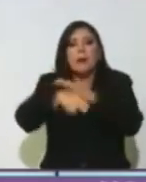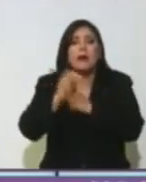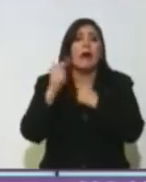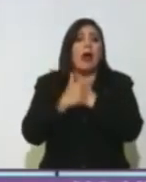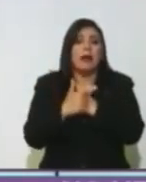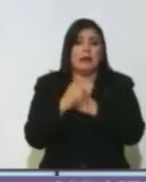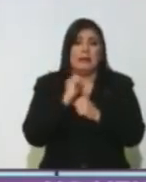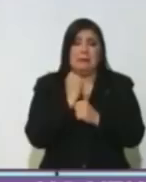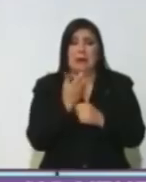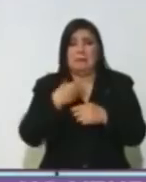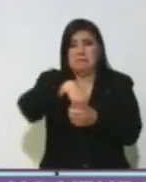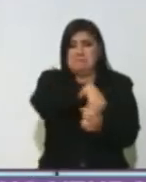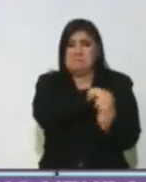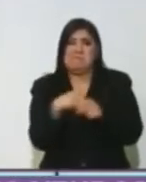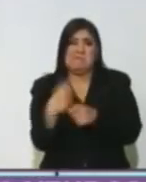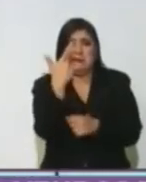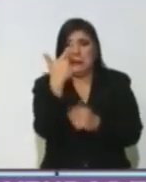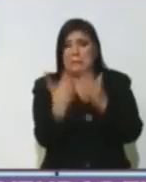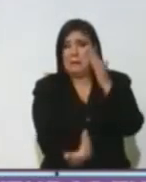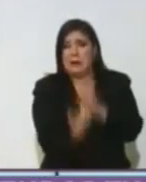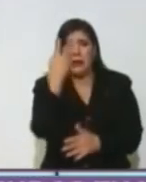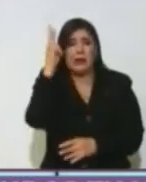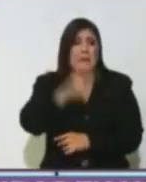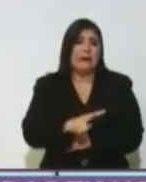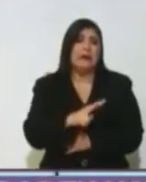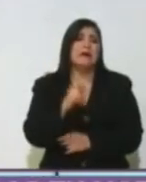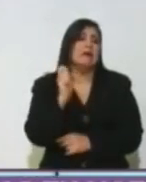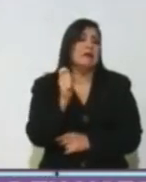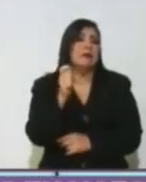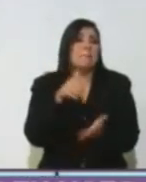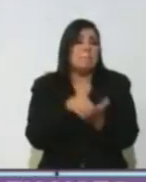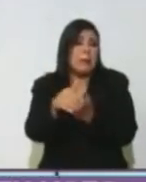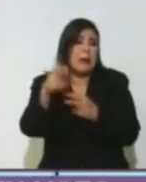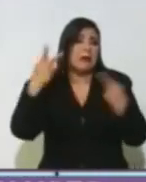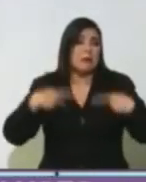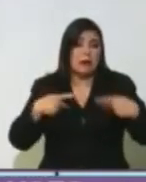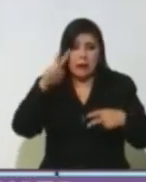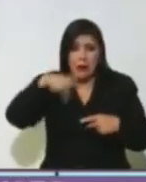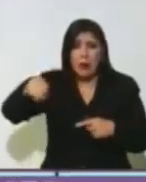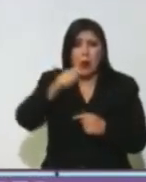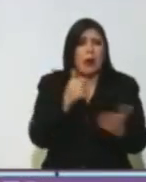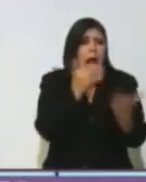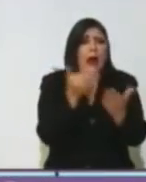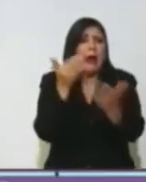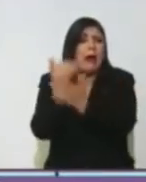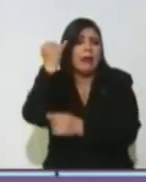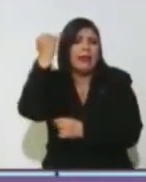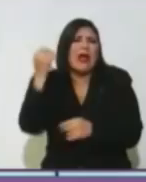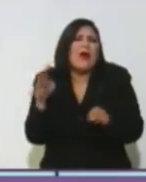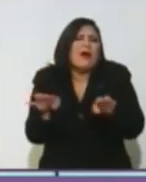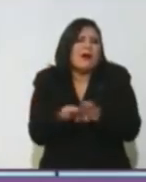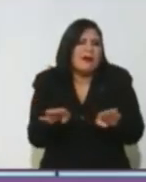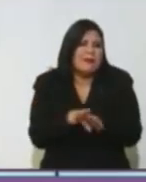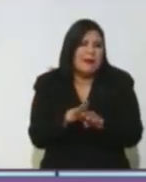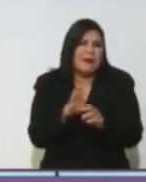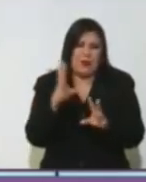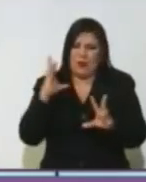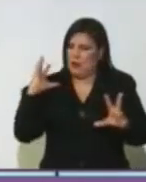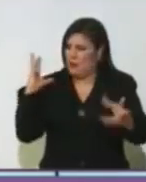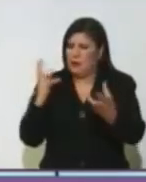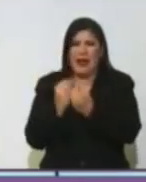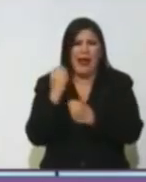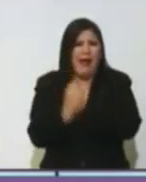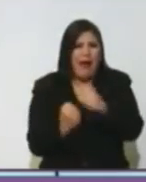mañana con miles y miles de personas no como pueden venir a dar propuestas ustedes cuando durante tantos años